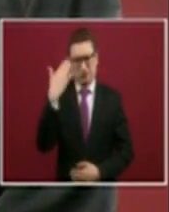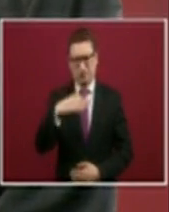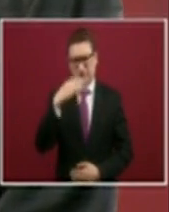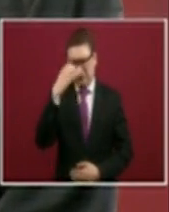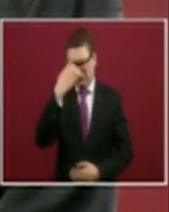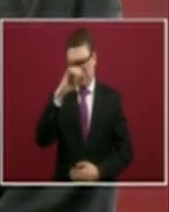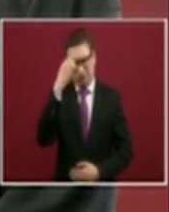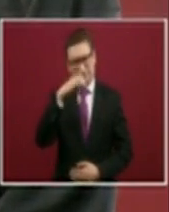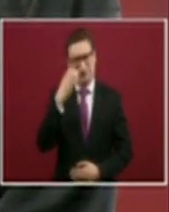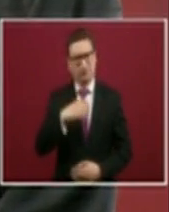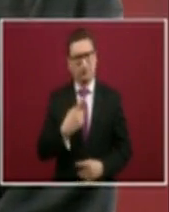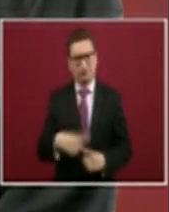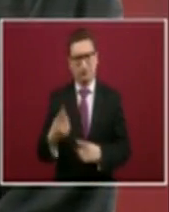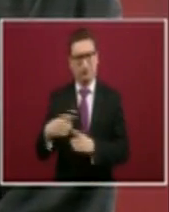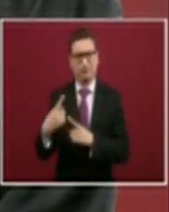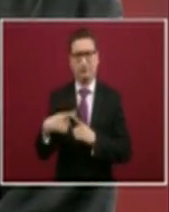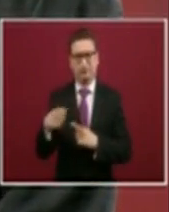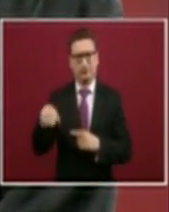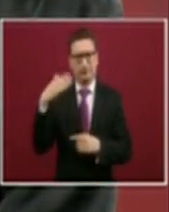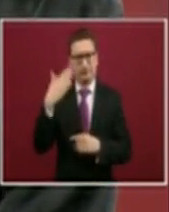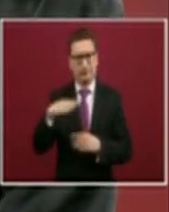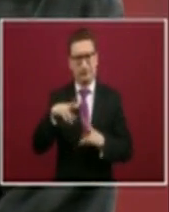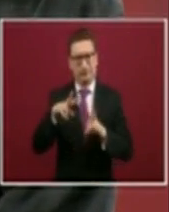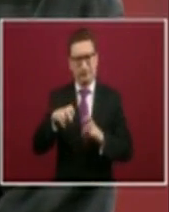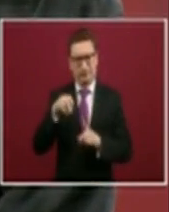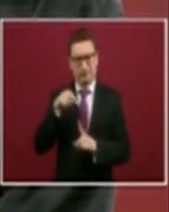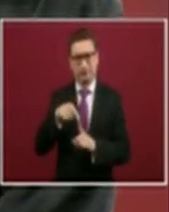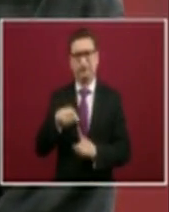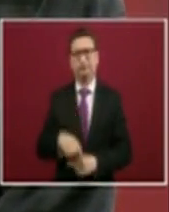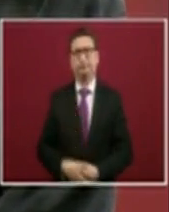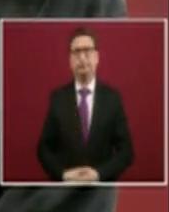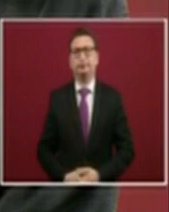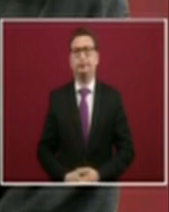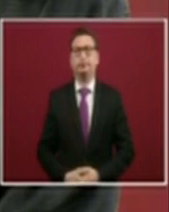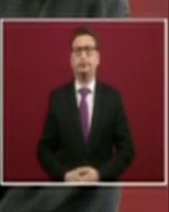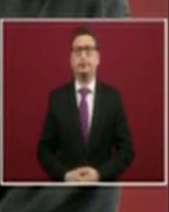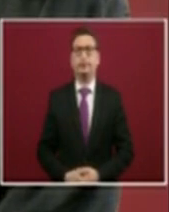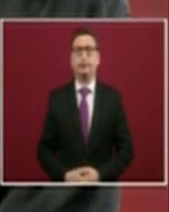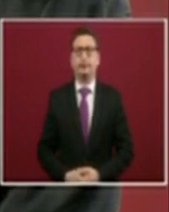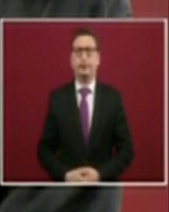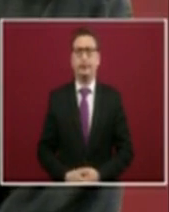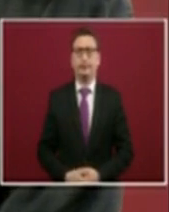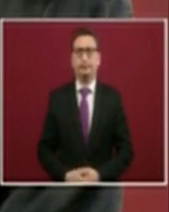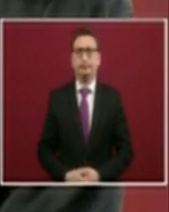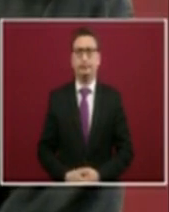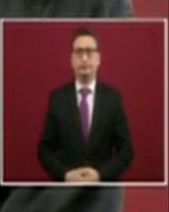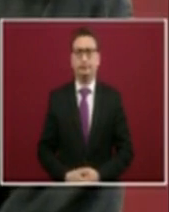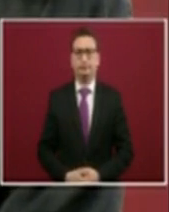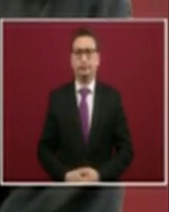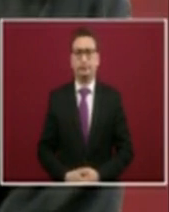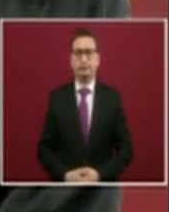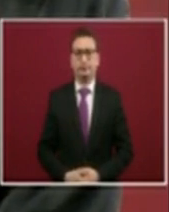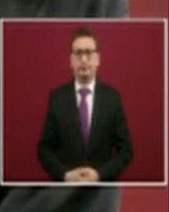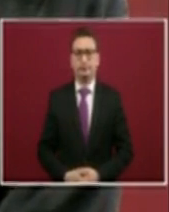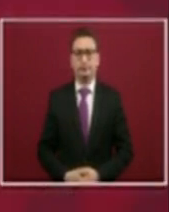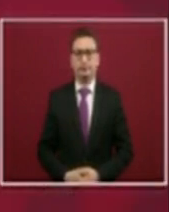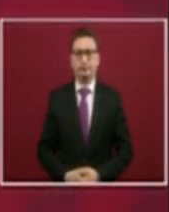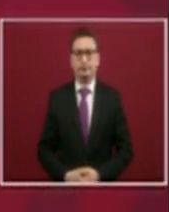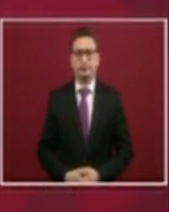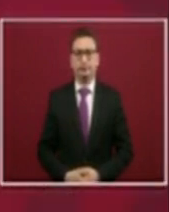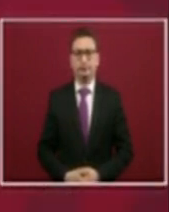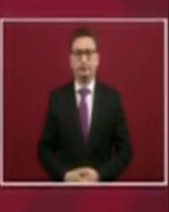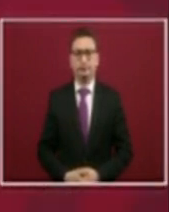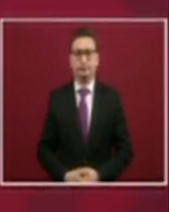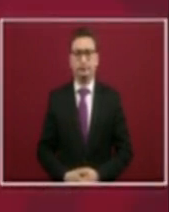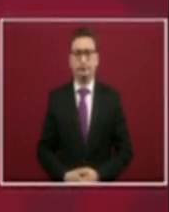Instituto Nacional Electoral, el Instituto de la Transparencia, que por cierto, todos los datos de todas las